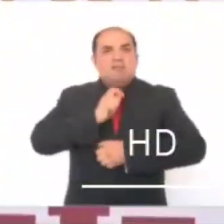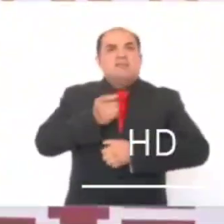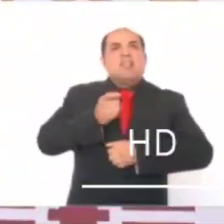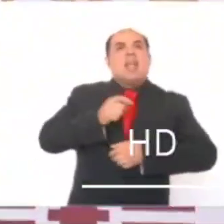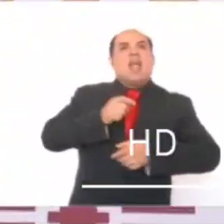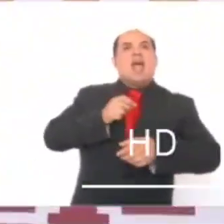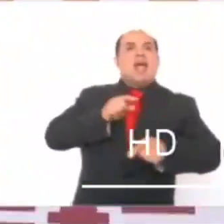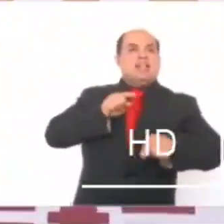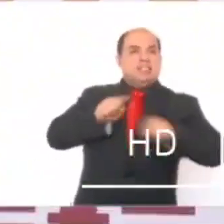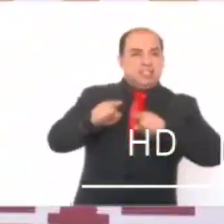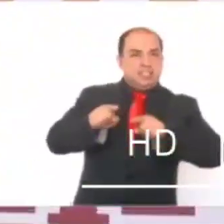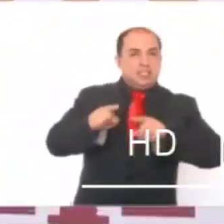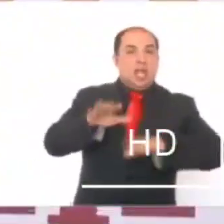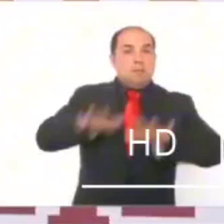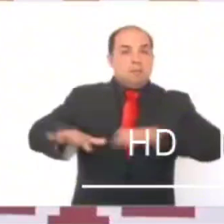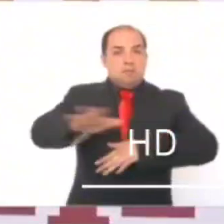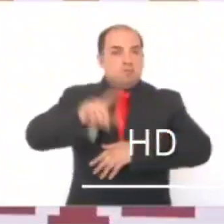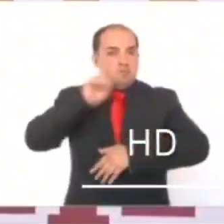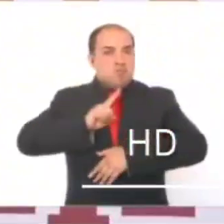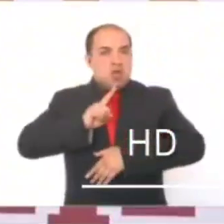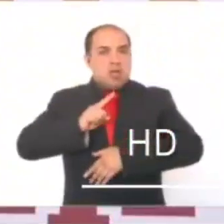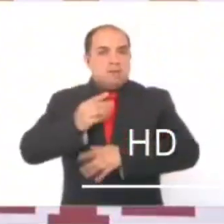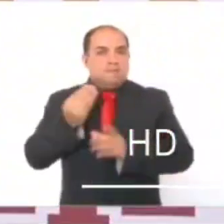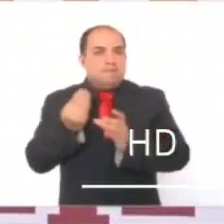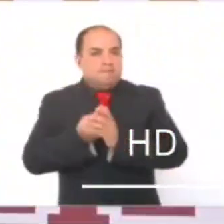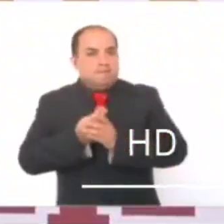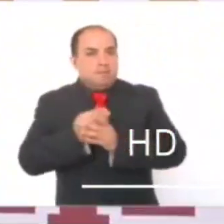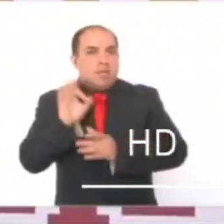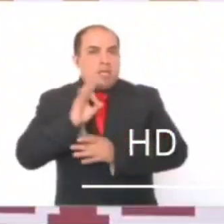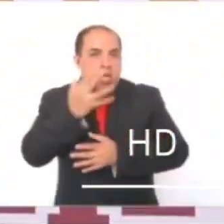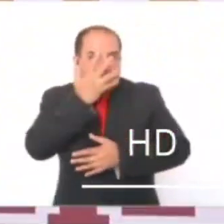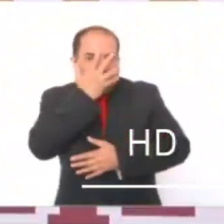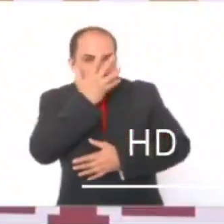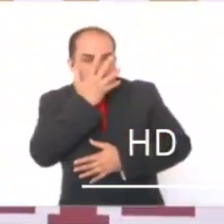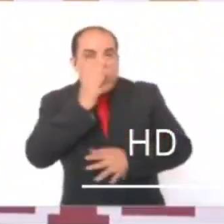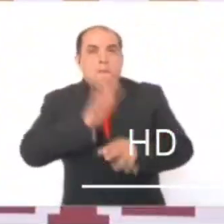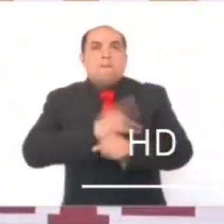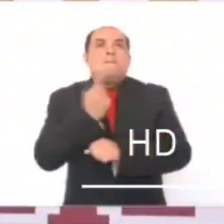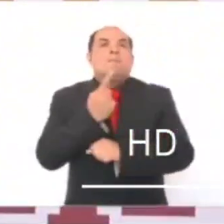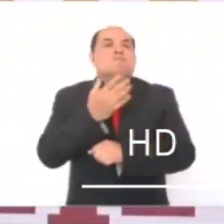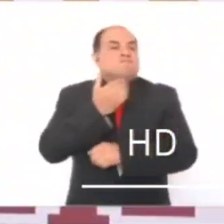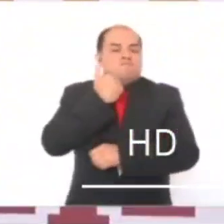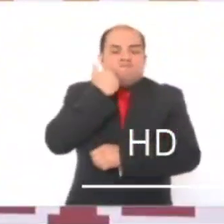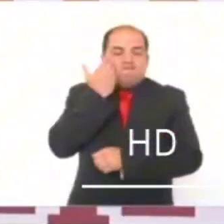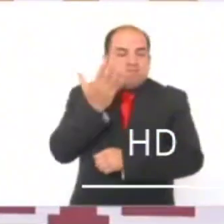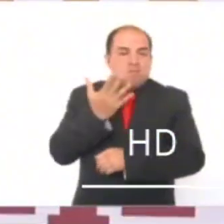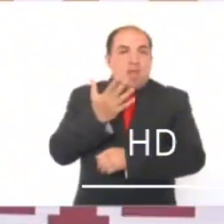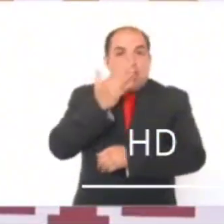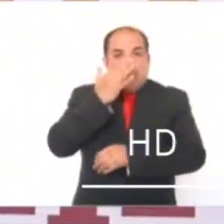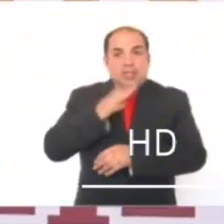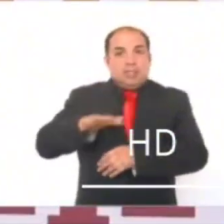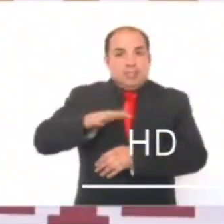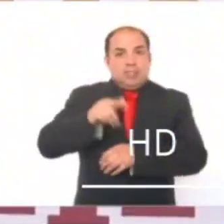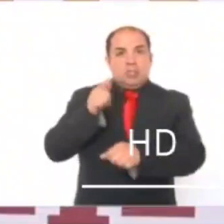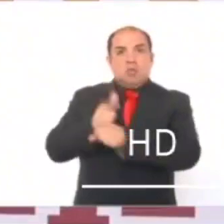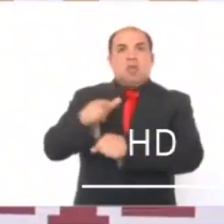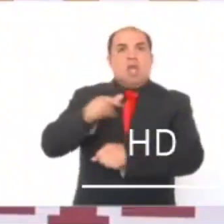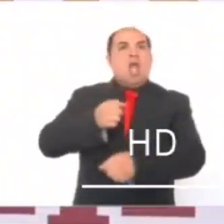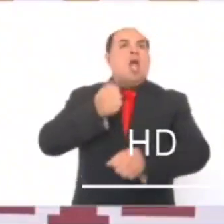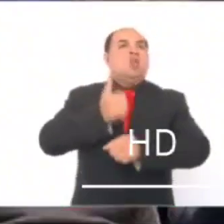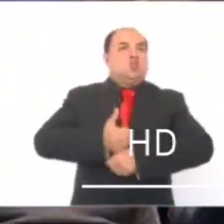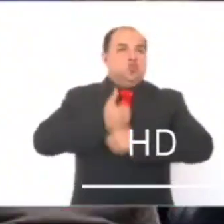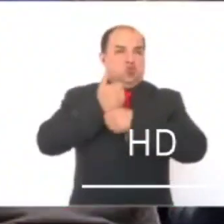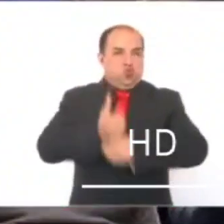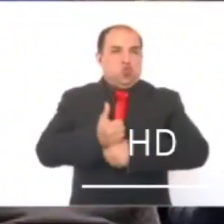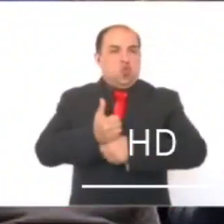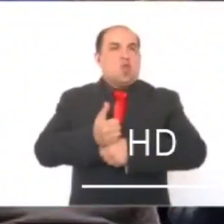A veces, muchas mujeres lo ocultaban por vergüenza, porque no querían que se supiera que habían sido víctimas de tal